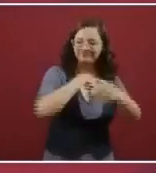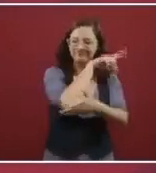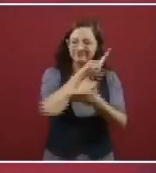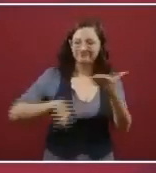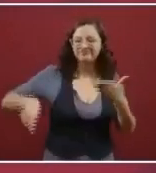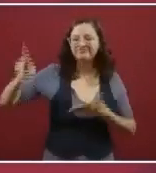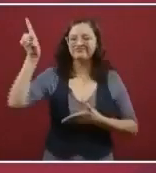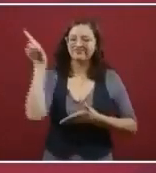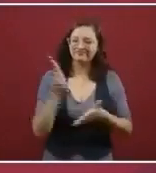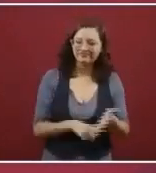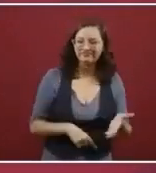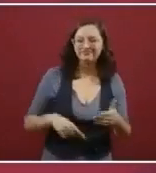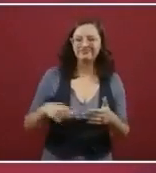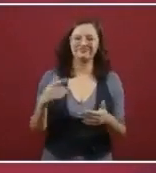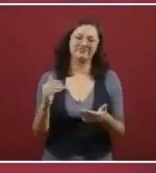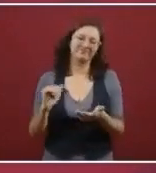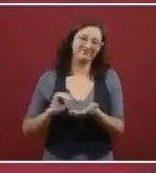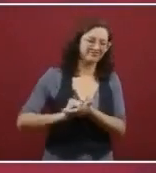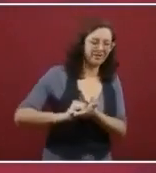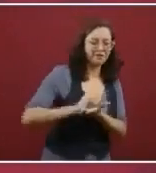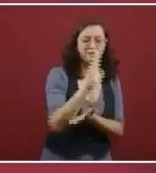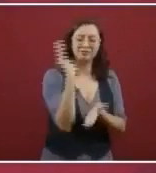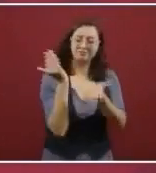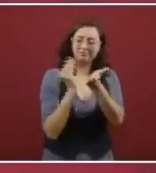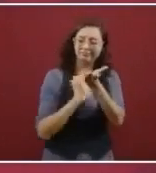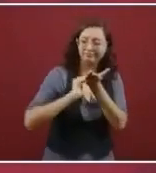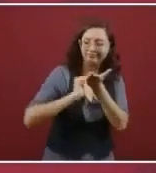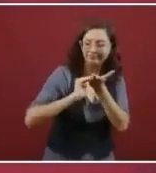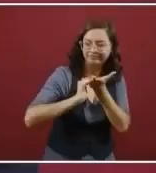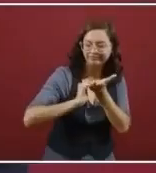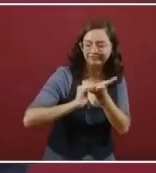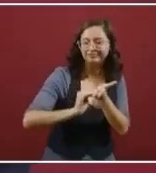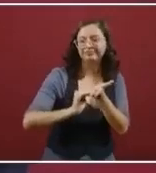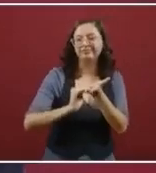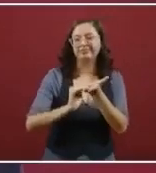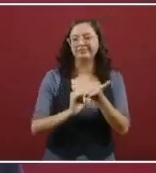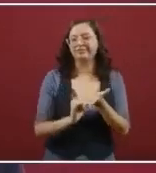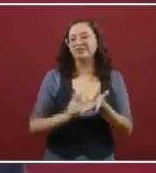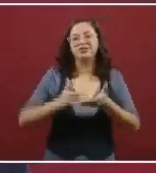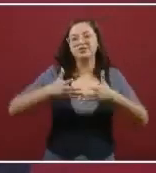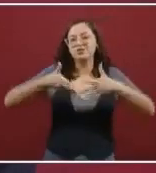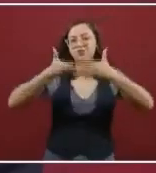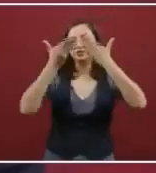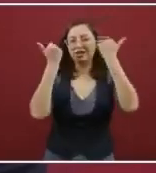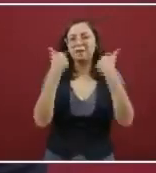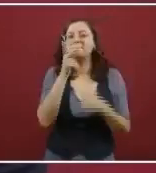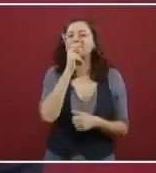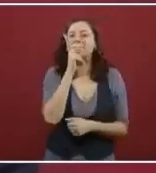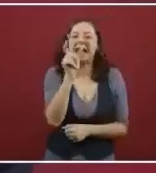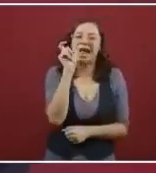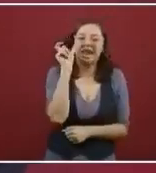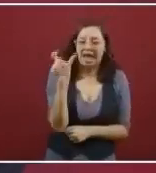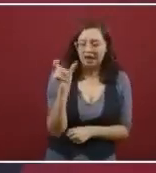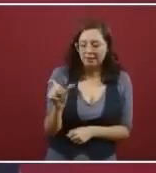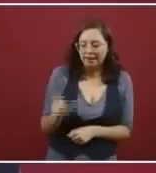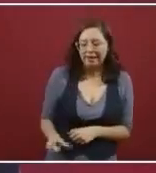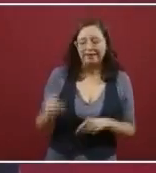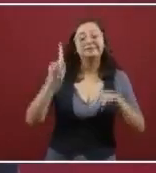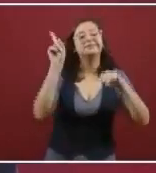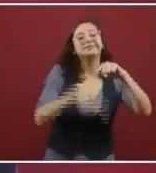derogar, eliminar, o como se le llame,